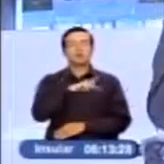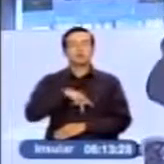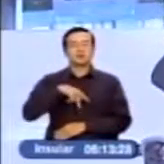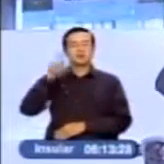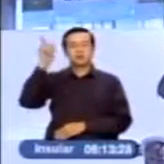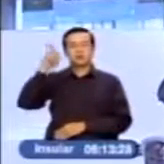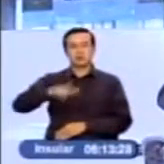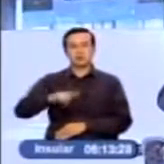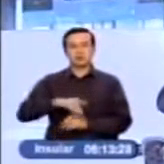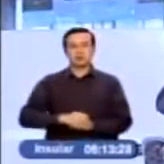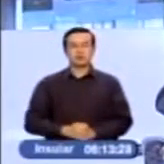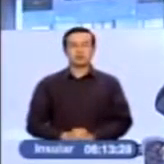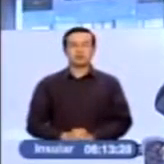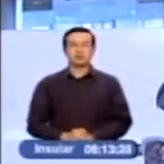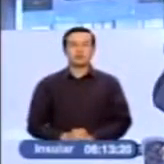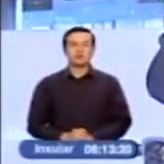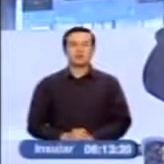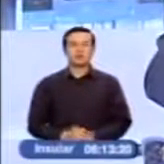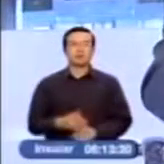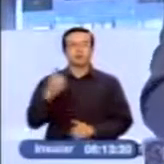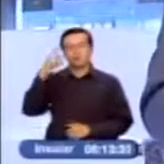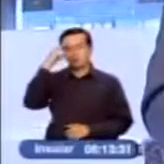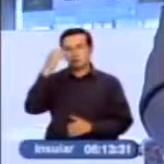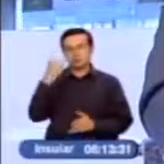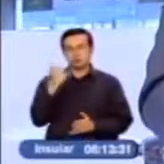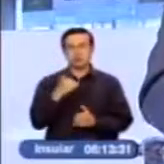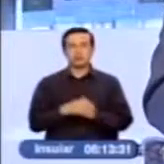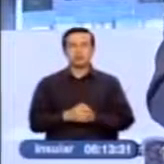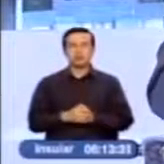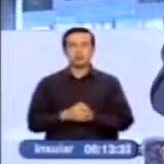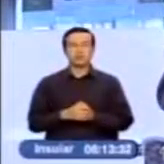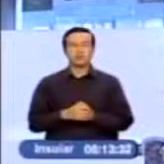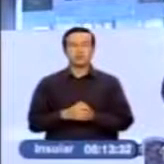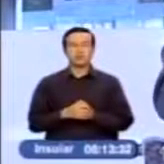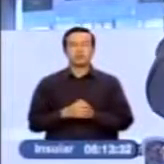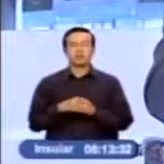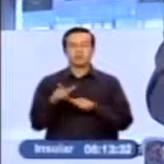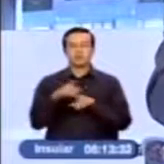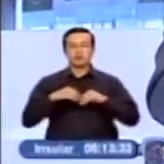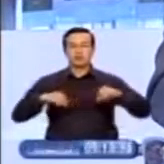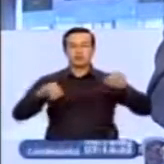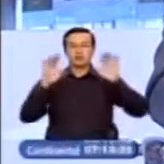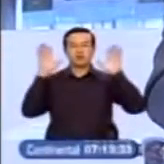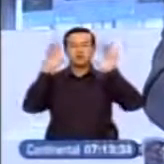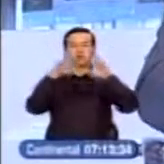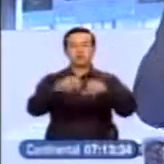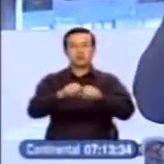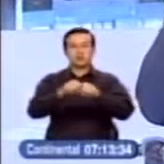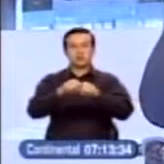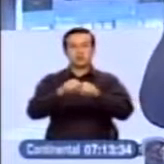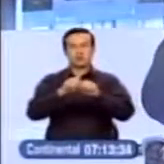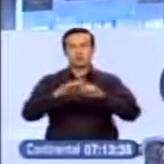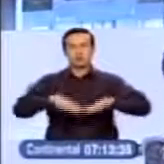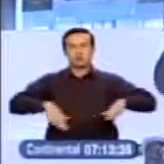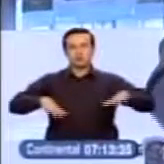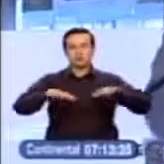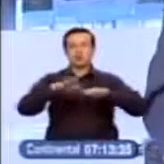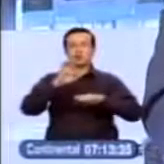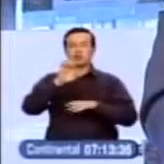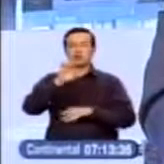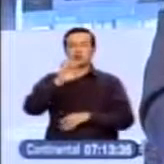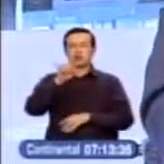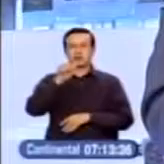Y eso, en este gobierno, se produjo la invasión de un terreno, de Tejar de